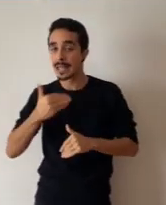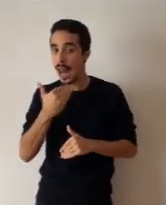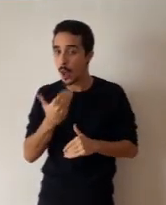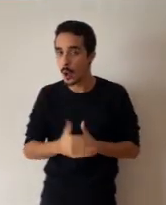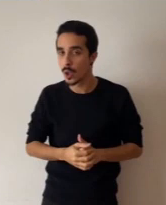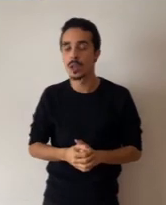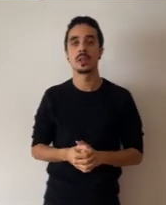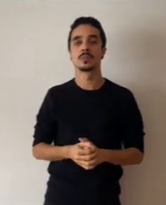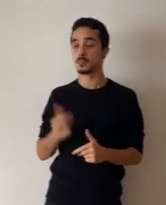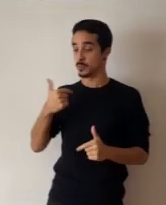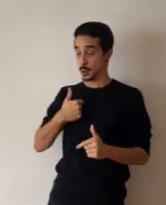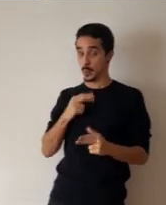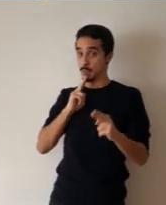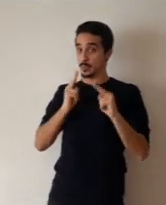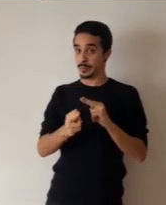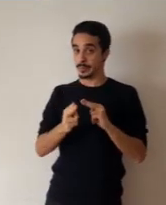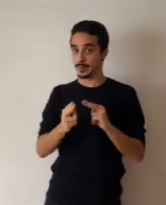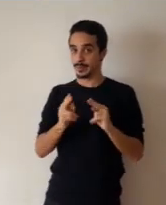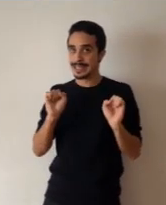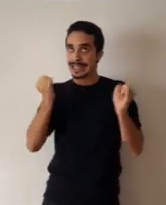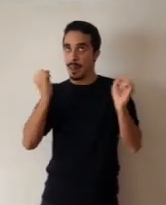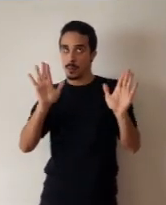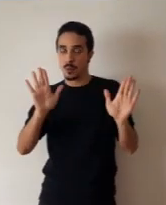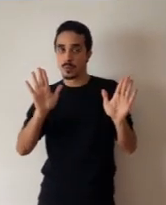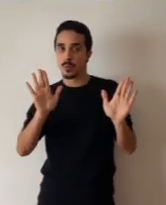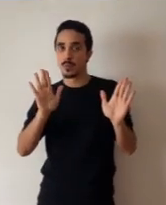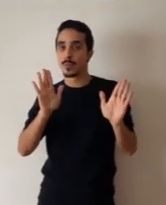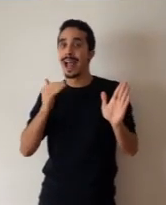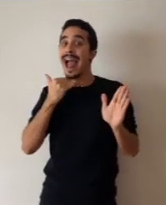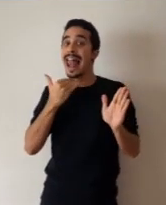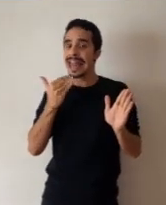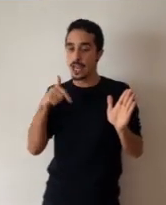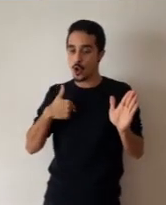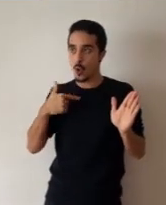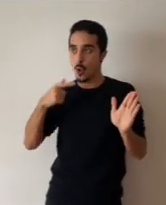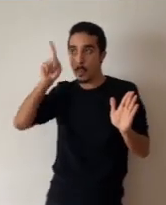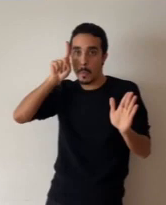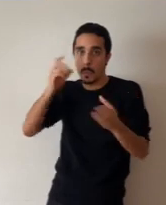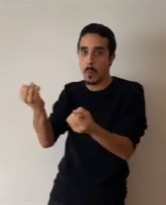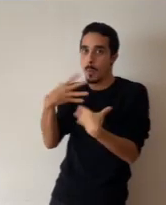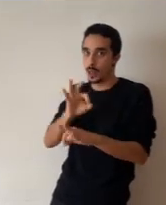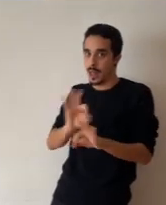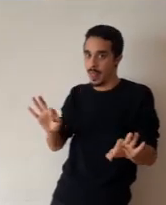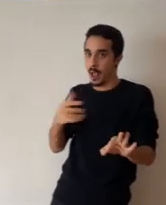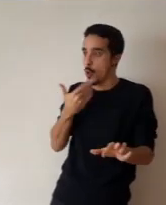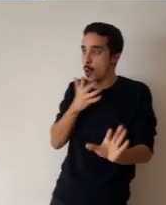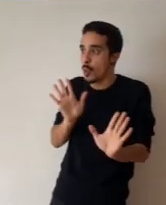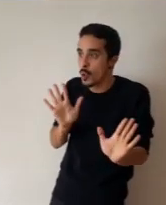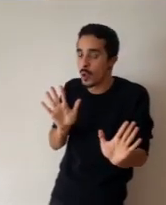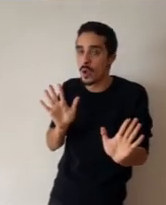presentase problemas graves? A ver, yo hasta ahora, y salvo que haya ingresado alguien y que yo no